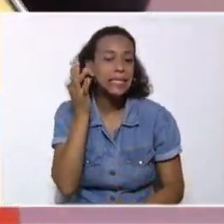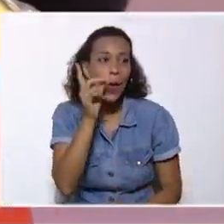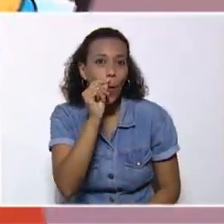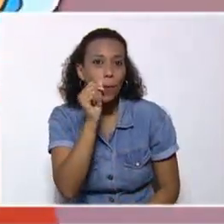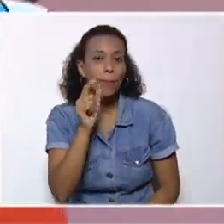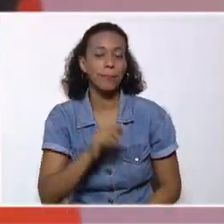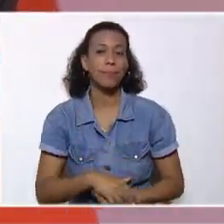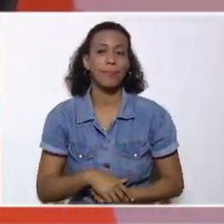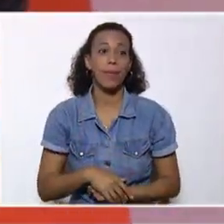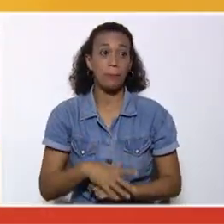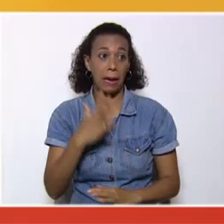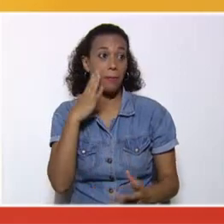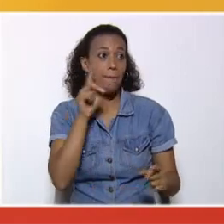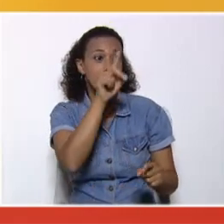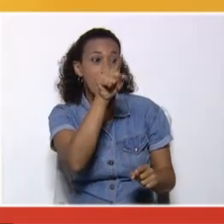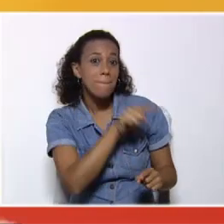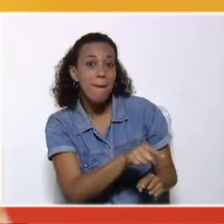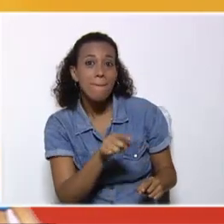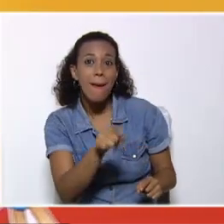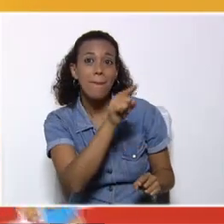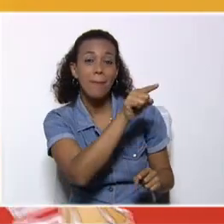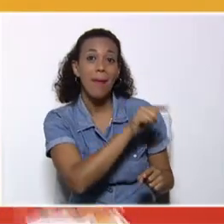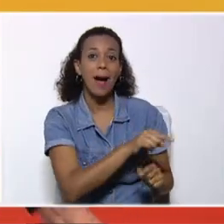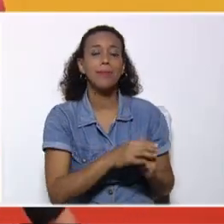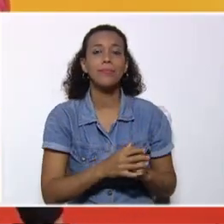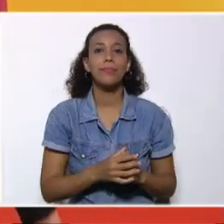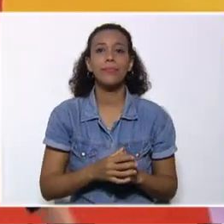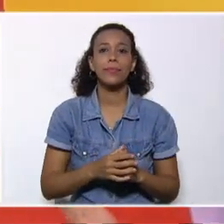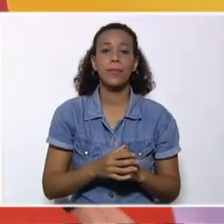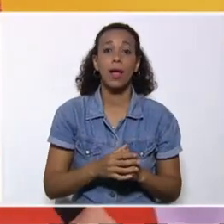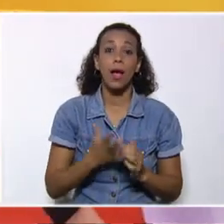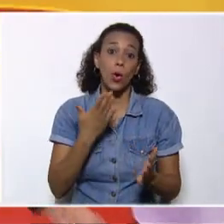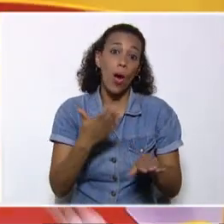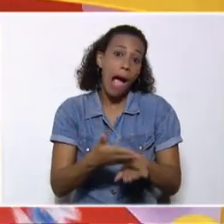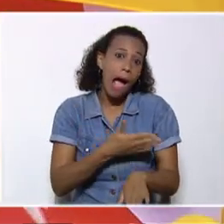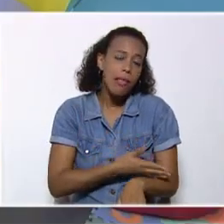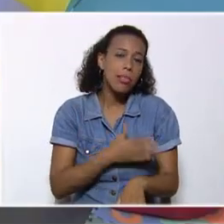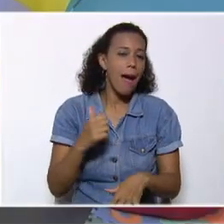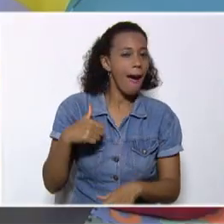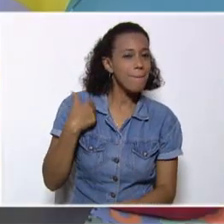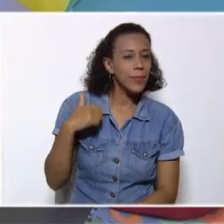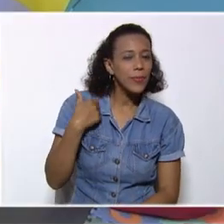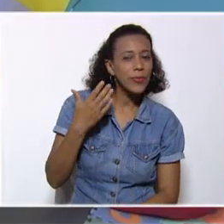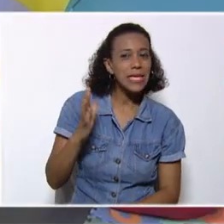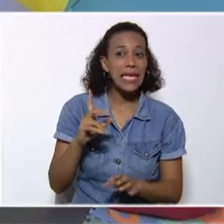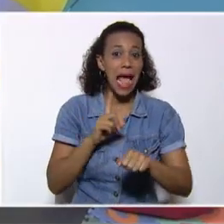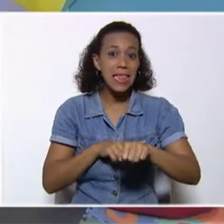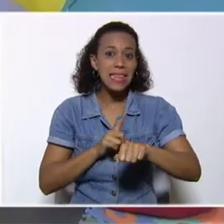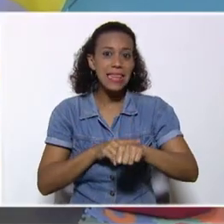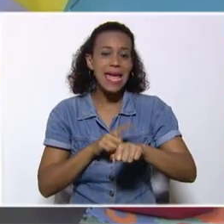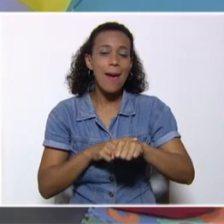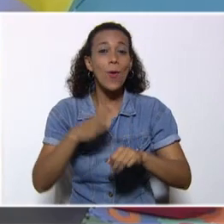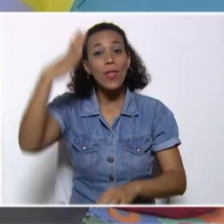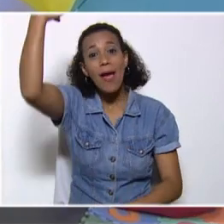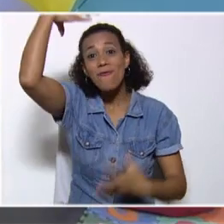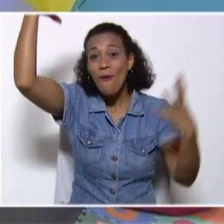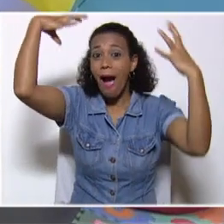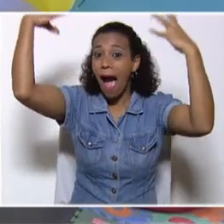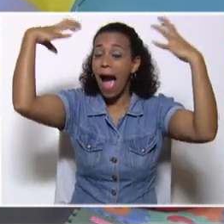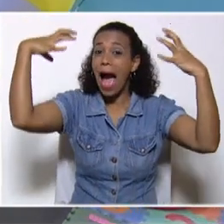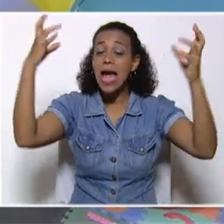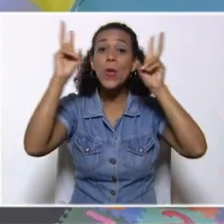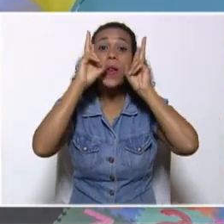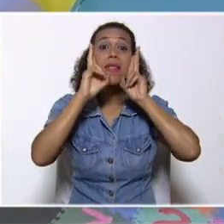lámina para que él pueda ir señalando. También, bueno, como les decía, aprovechar el tiempo del baño que